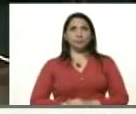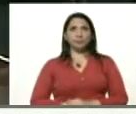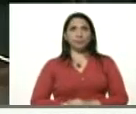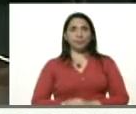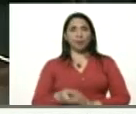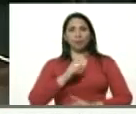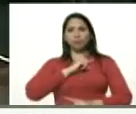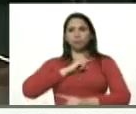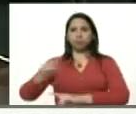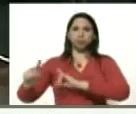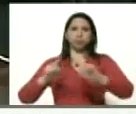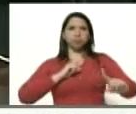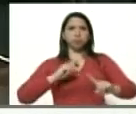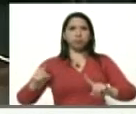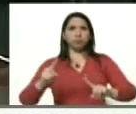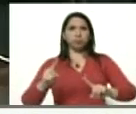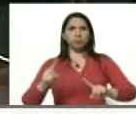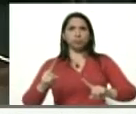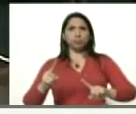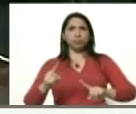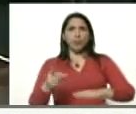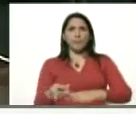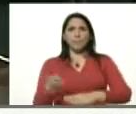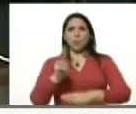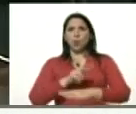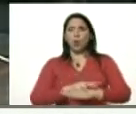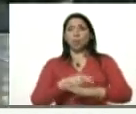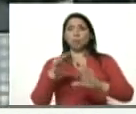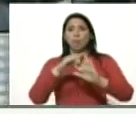mandado a redoblar las medidas de seguridad